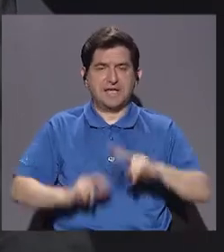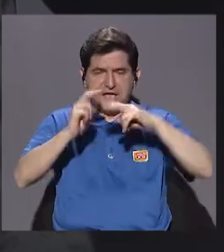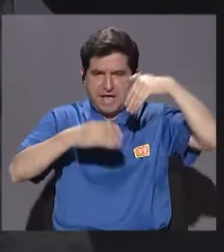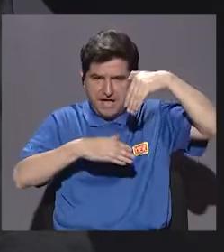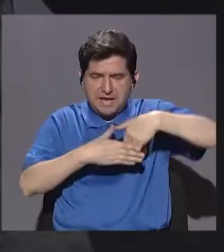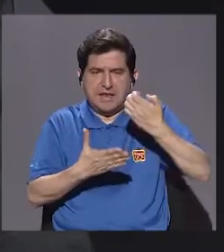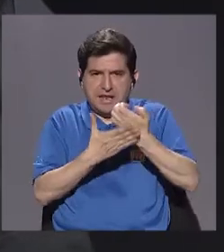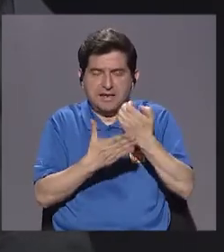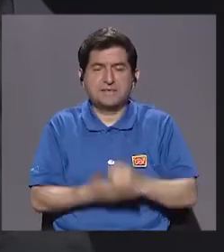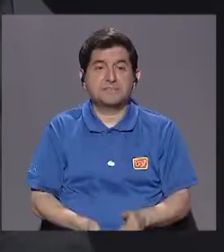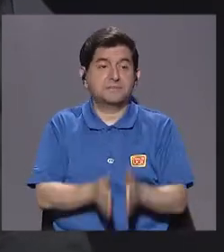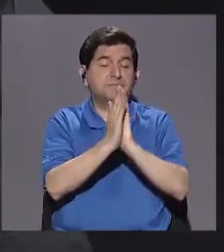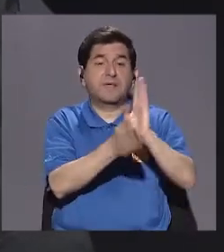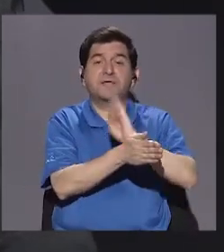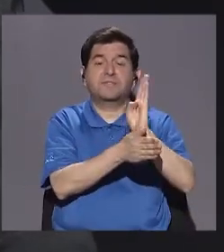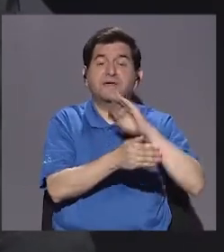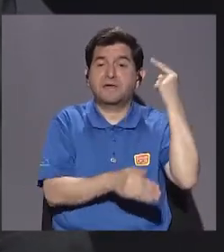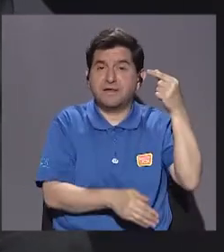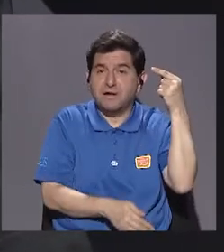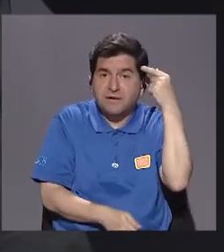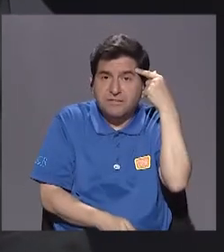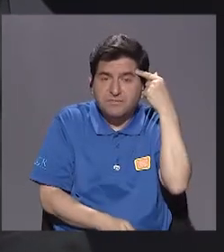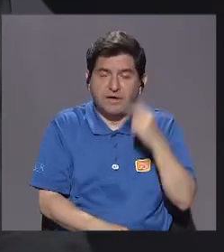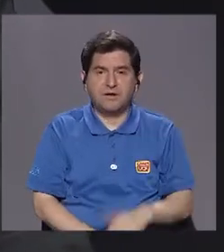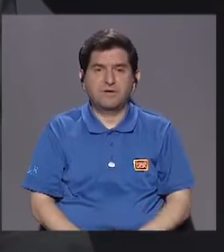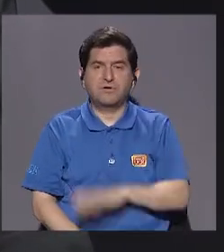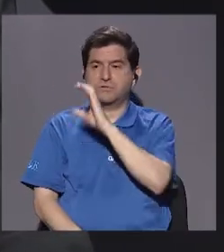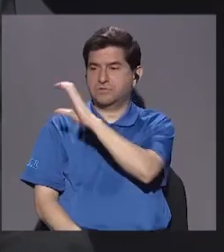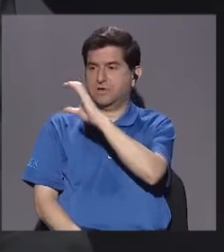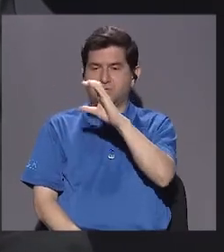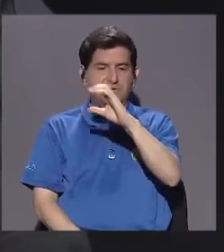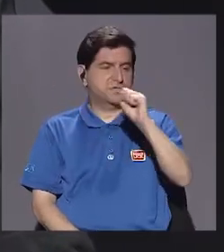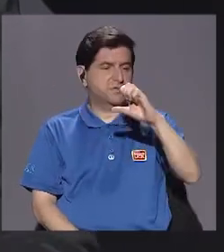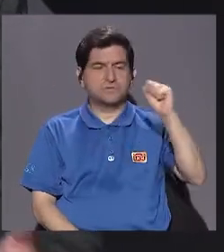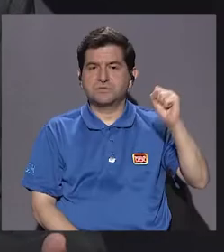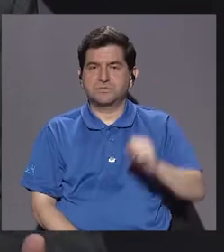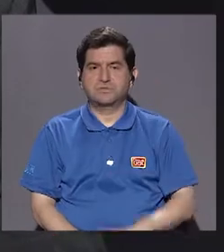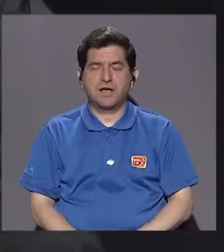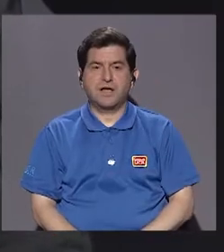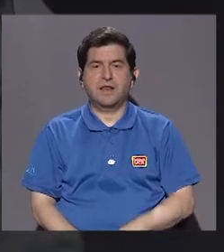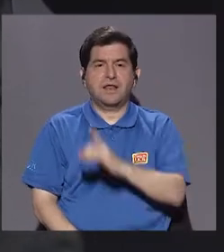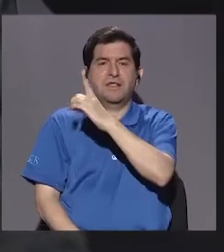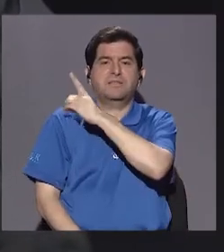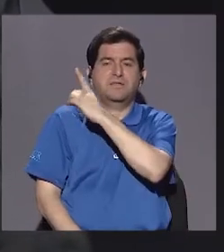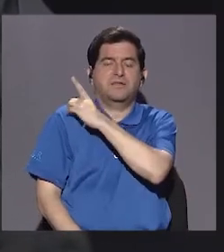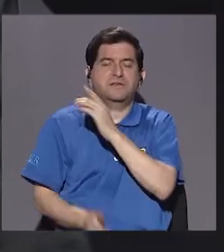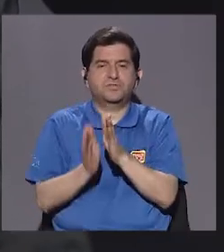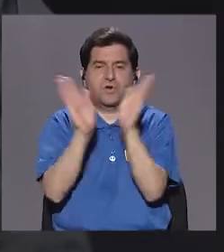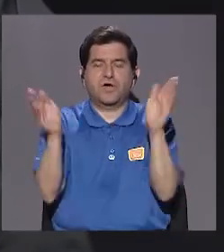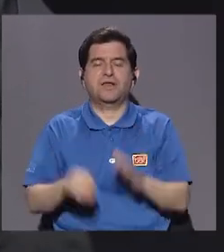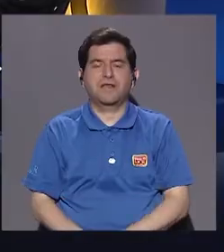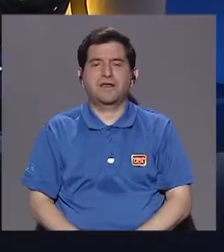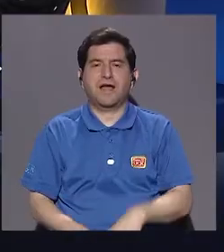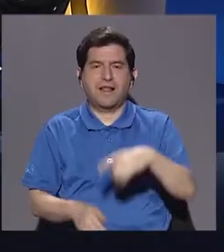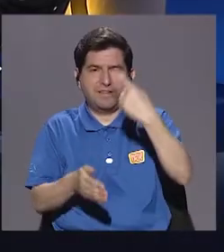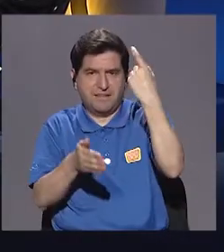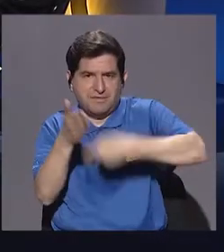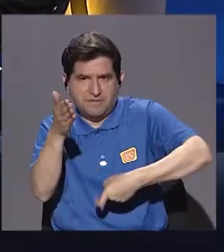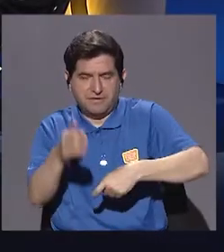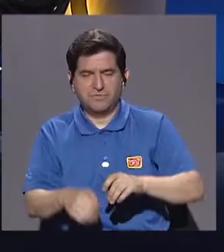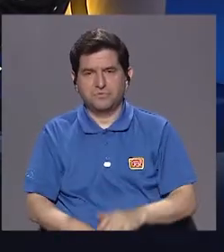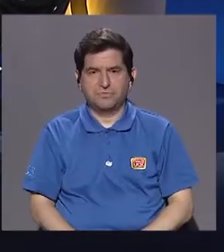solicitar a los bancos del estado a la caja costarricense del seguro social a la dirección general de tributación mire